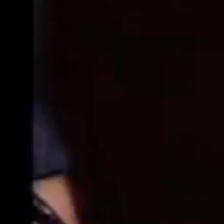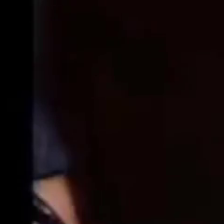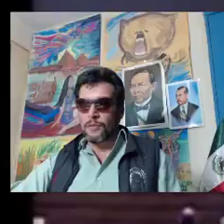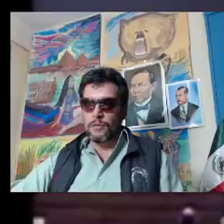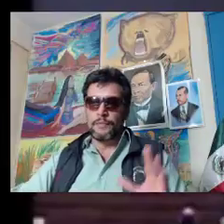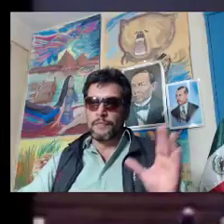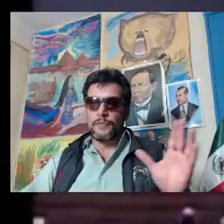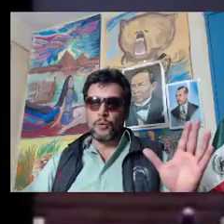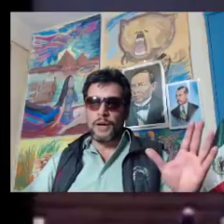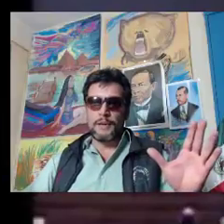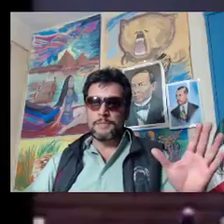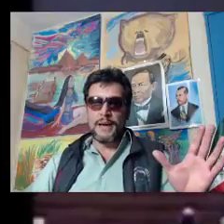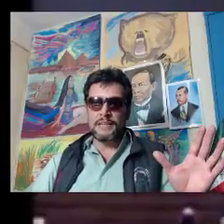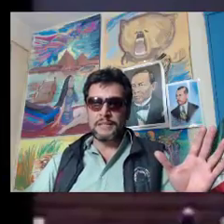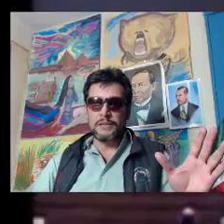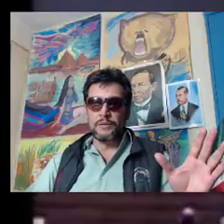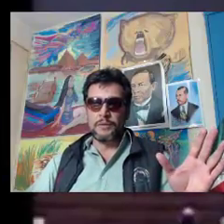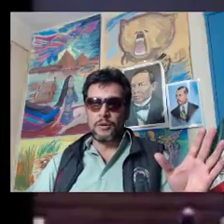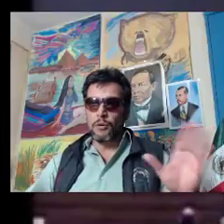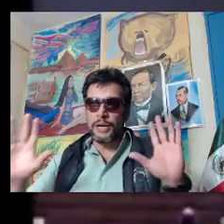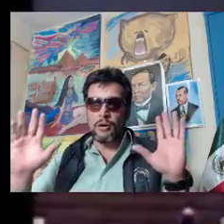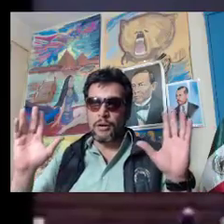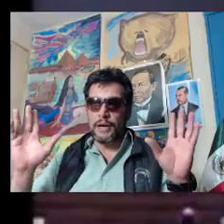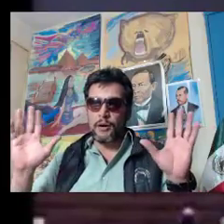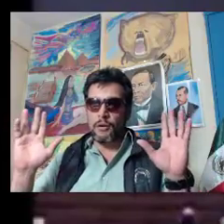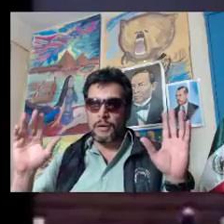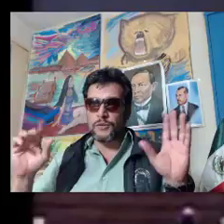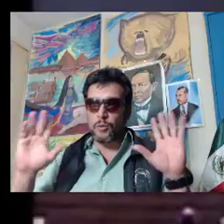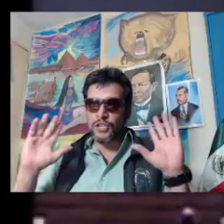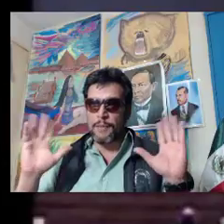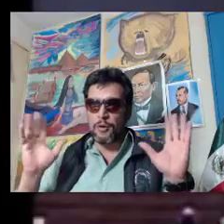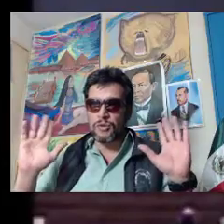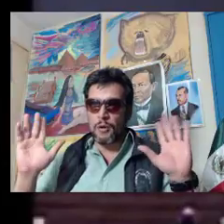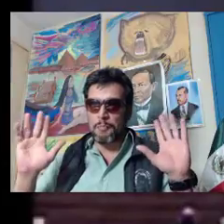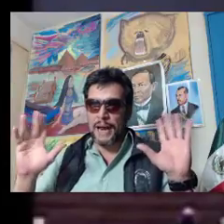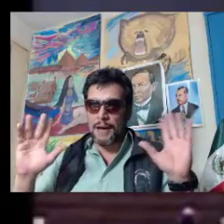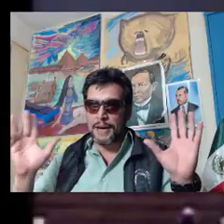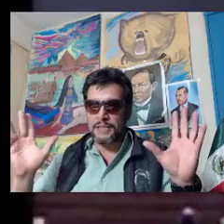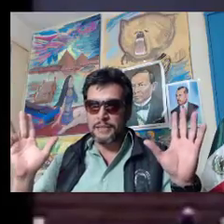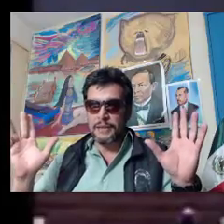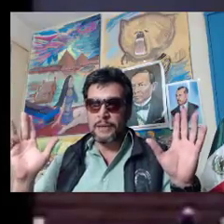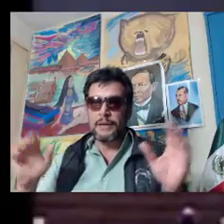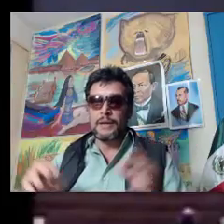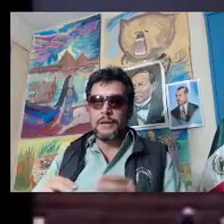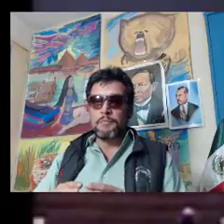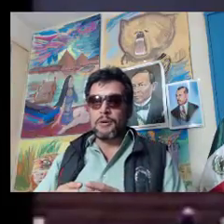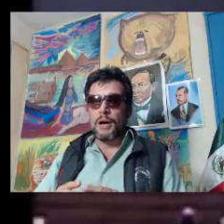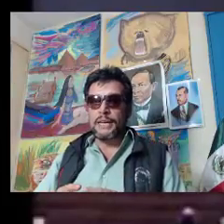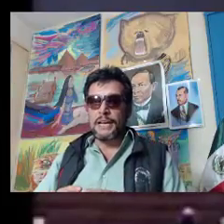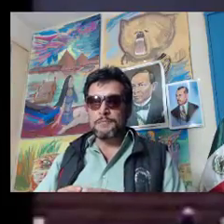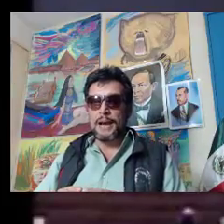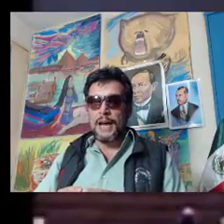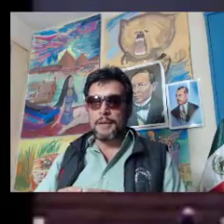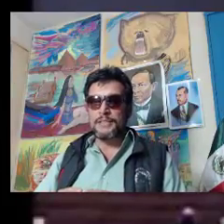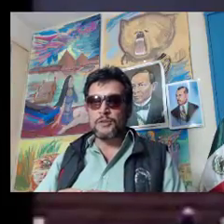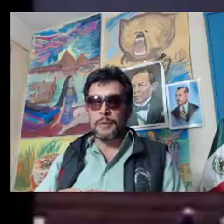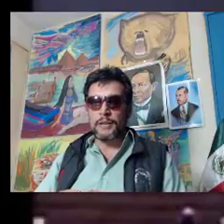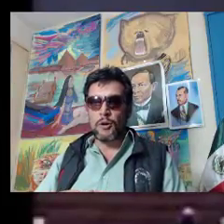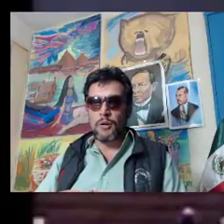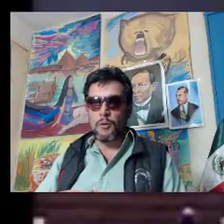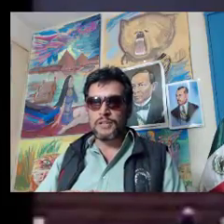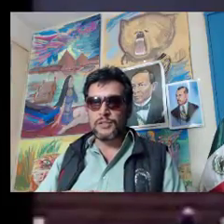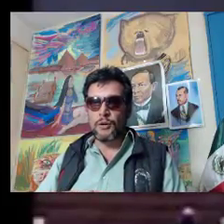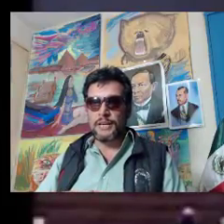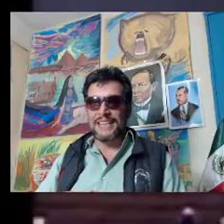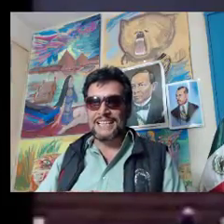solventar. Una vez más, lo único que escuchamos son palabras. Pero aquí las palabras, y